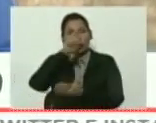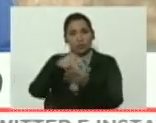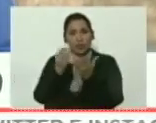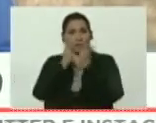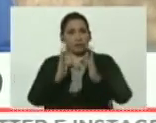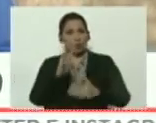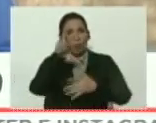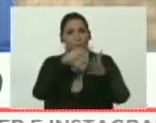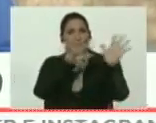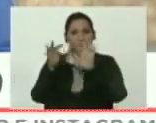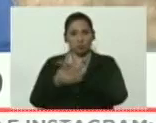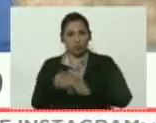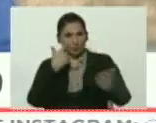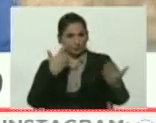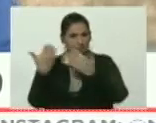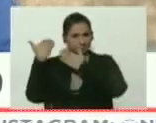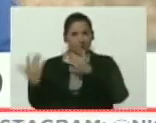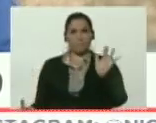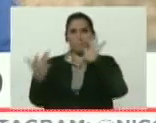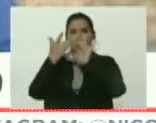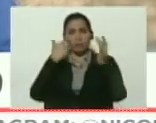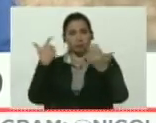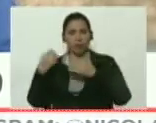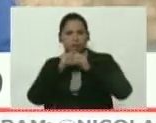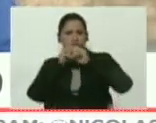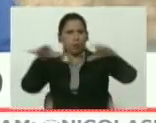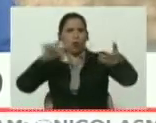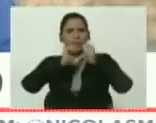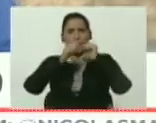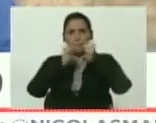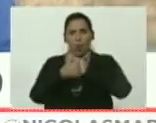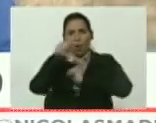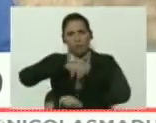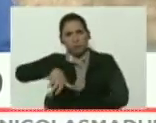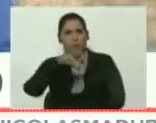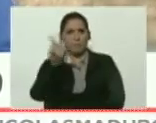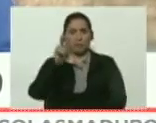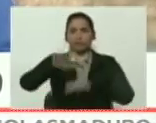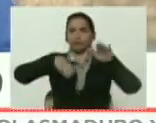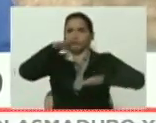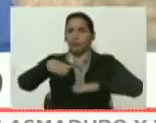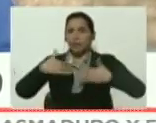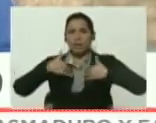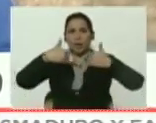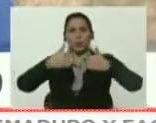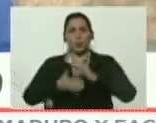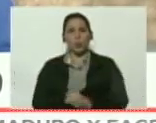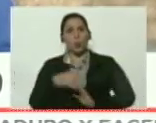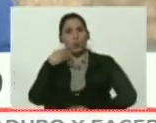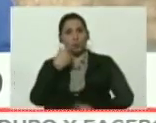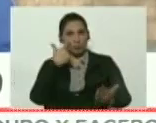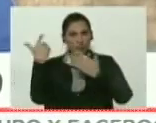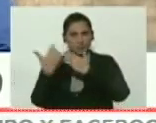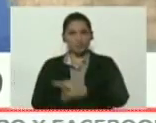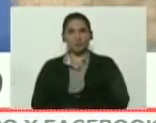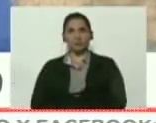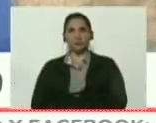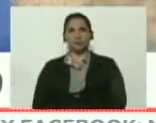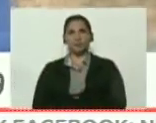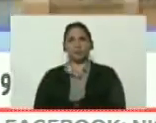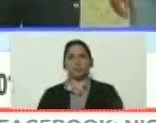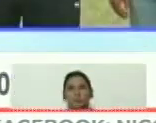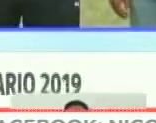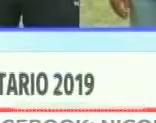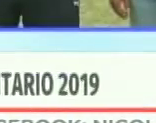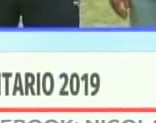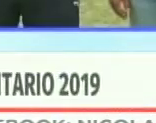Nacionales Estudiantiles 2019, masificando el deporte para avanzar en la salud de la juventud. Adelante, Alejandro.